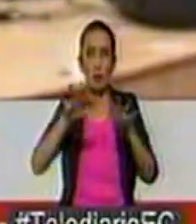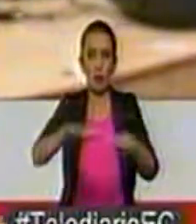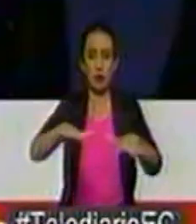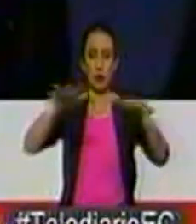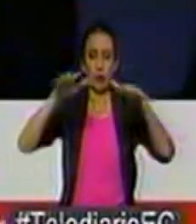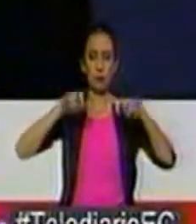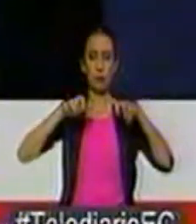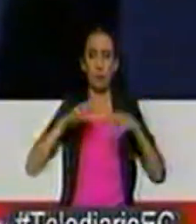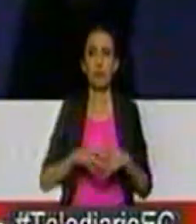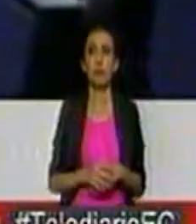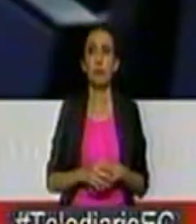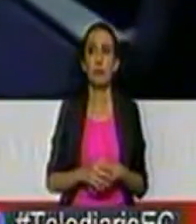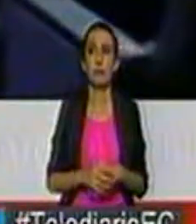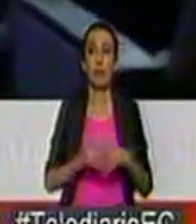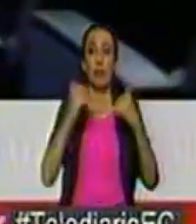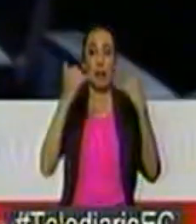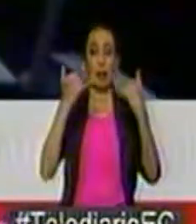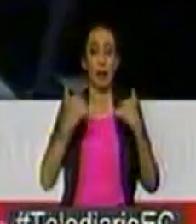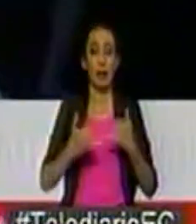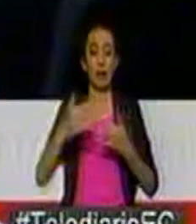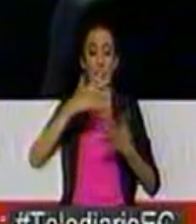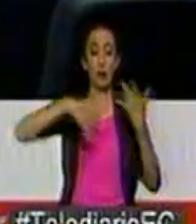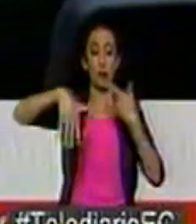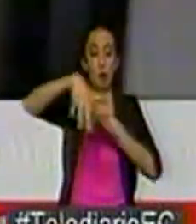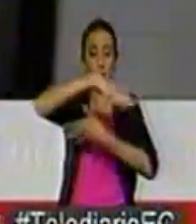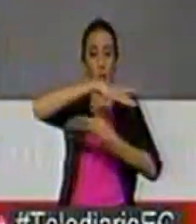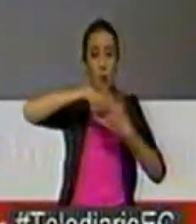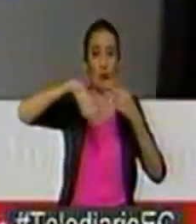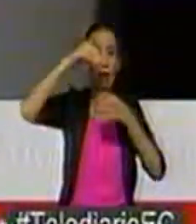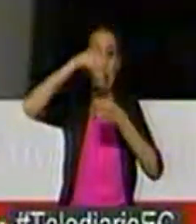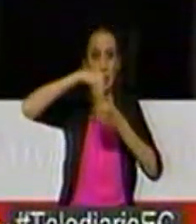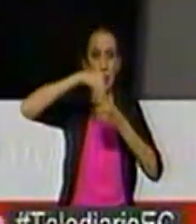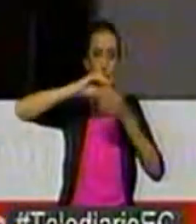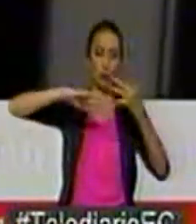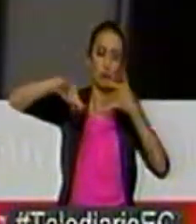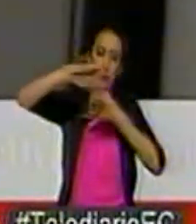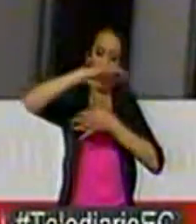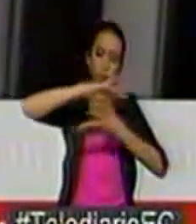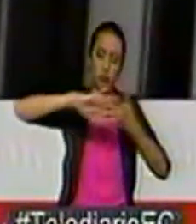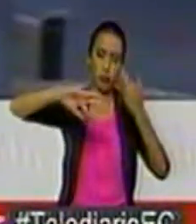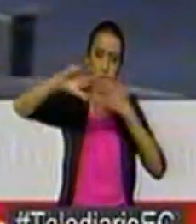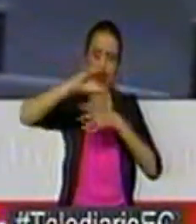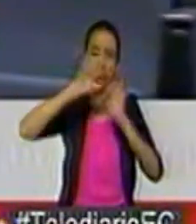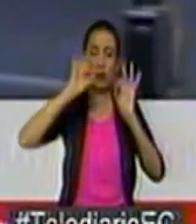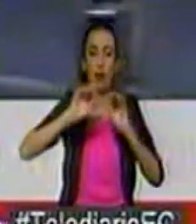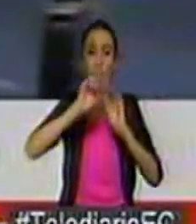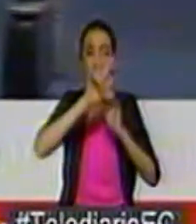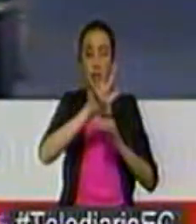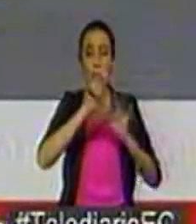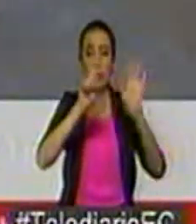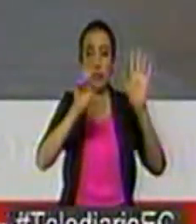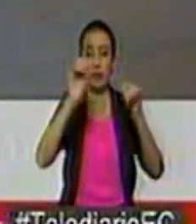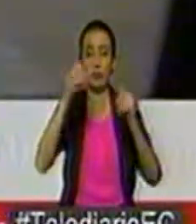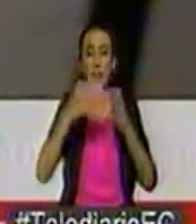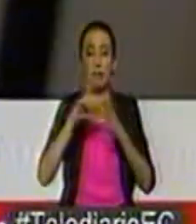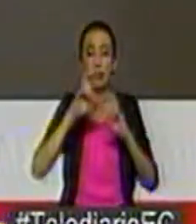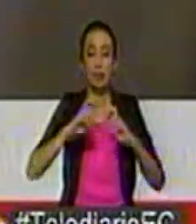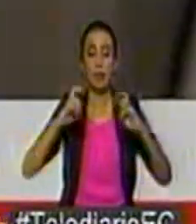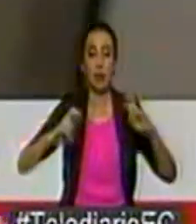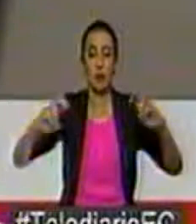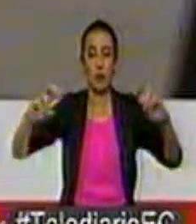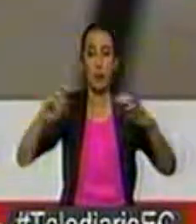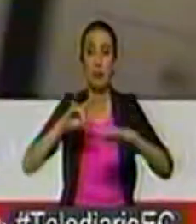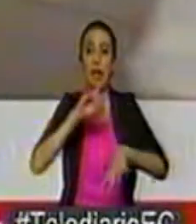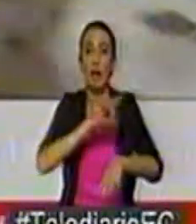primer nivel. Esta obra cuenta con aire centralizado, equipos de amplificación nuevos y 360 butacas. Las baterías sanitarias